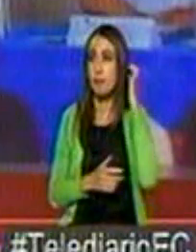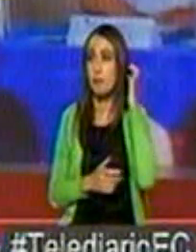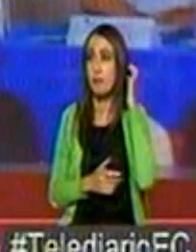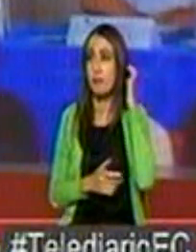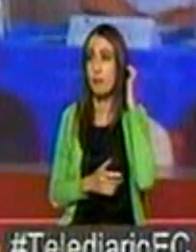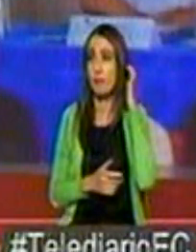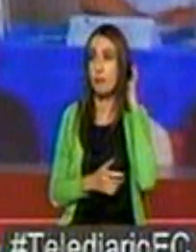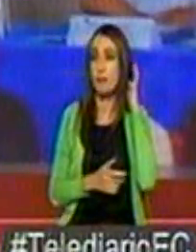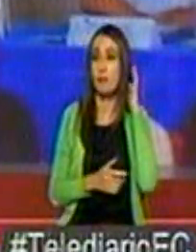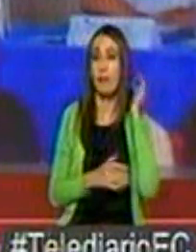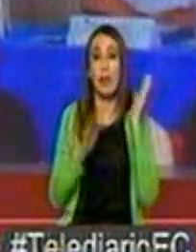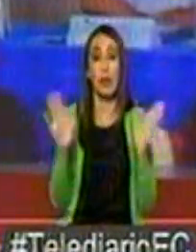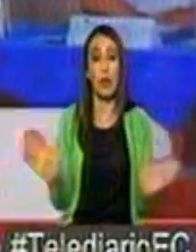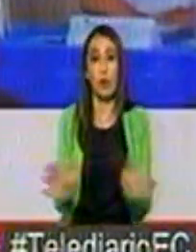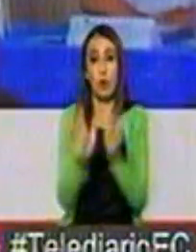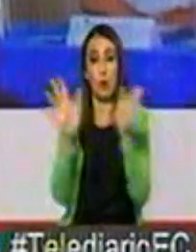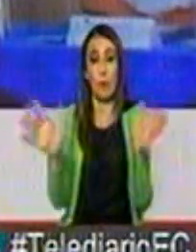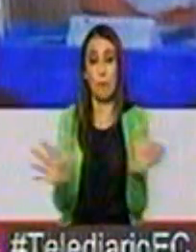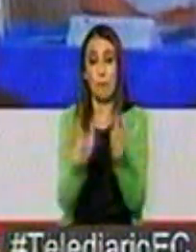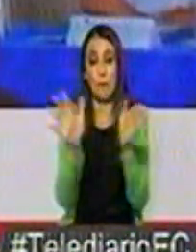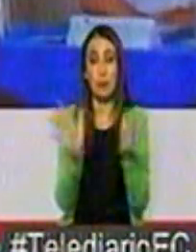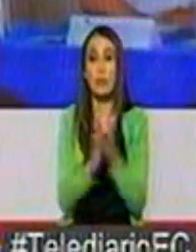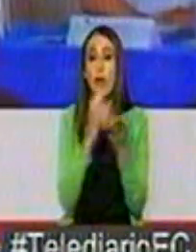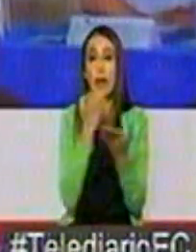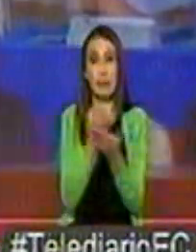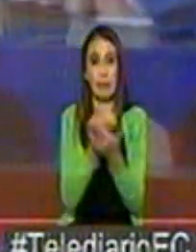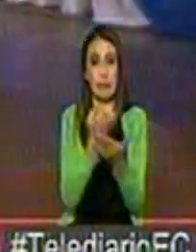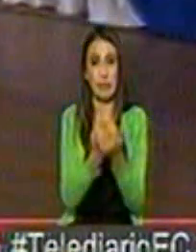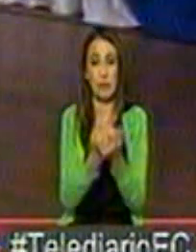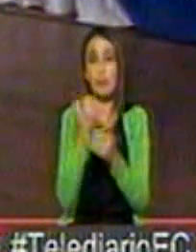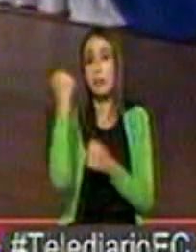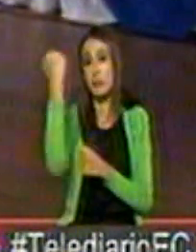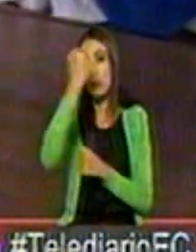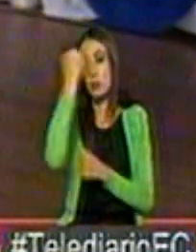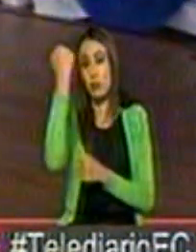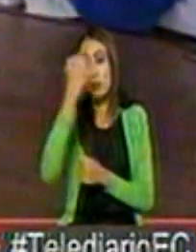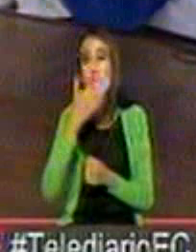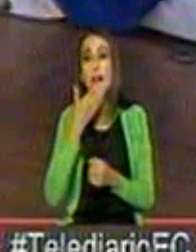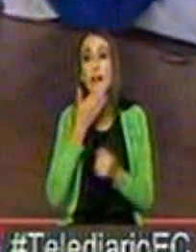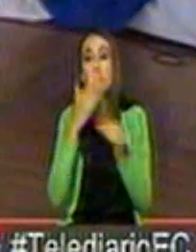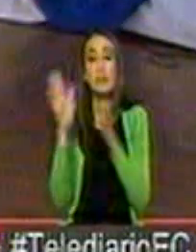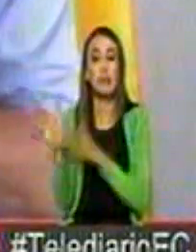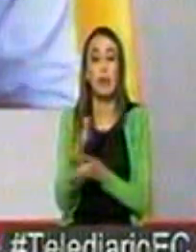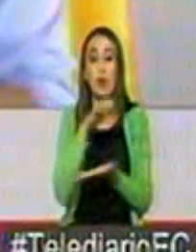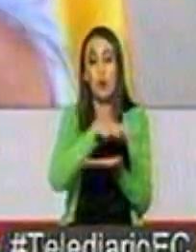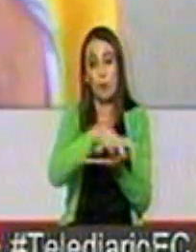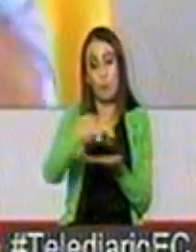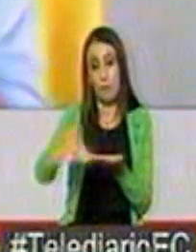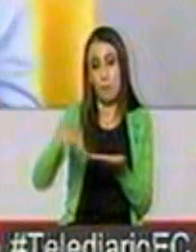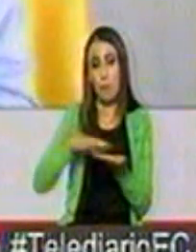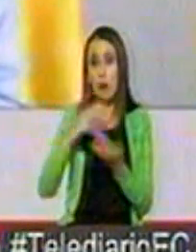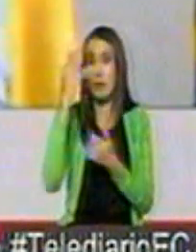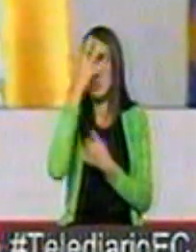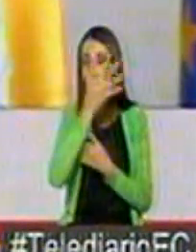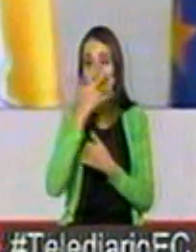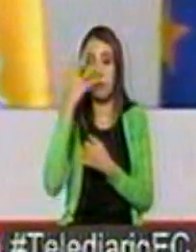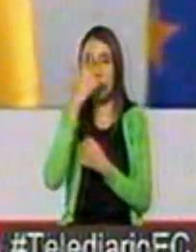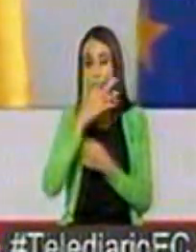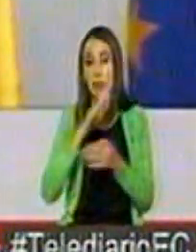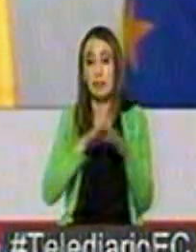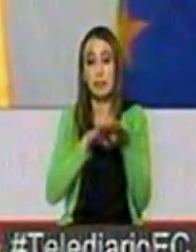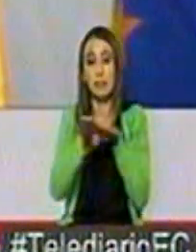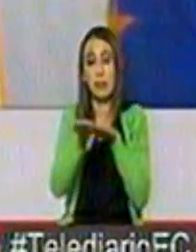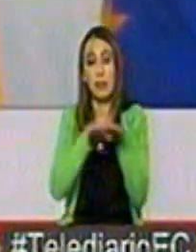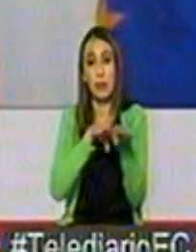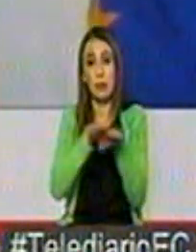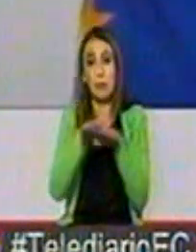con el objetivo de impulsar el crecimiento económico y la protección de los derechos humanos en las provincias de esmeraldas carchi imbabura y